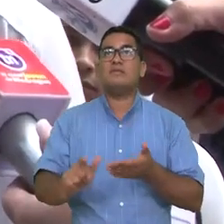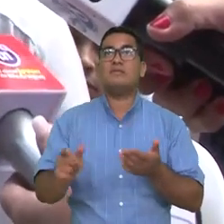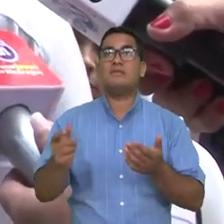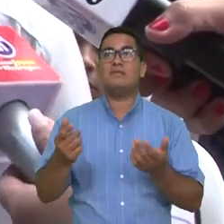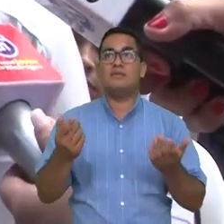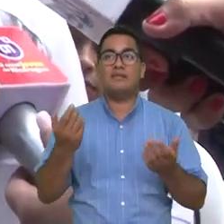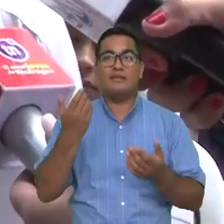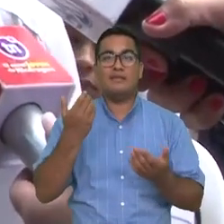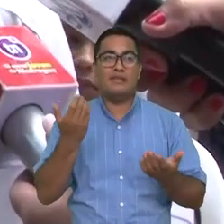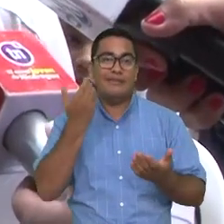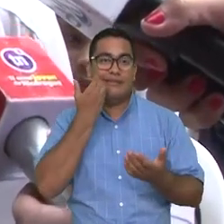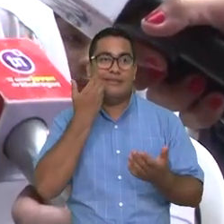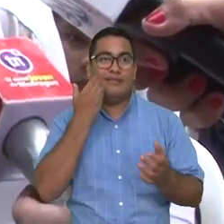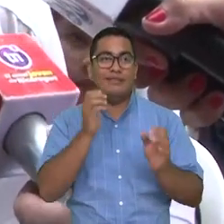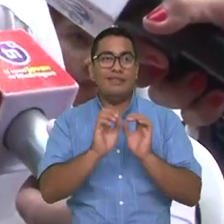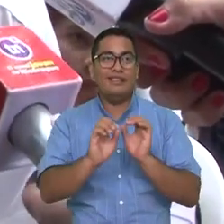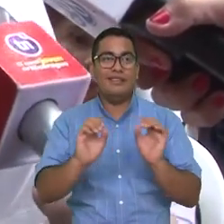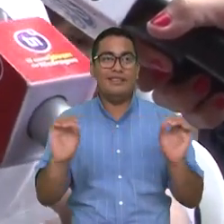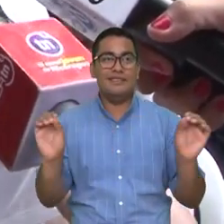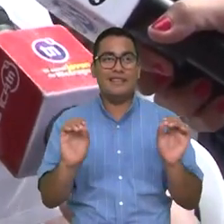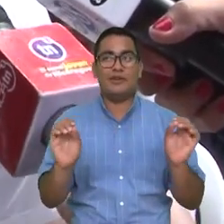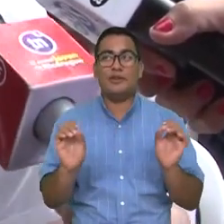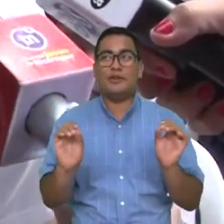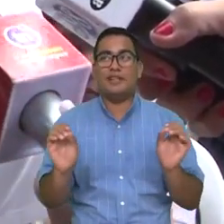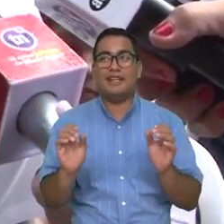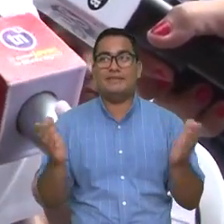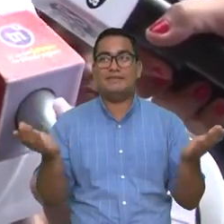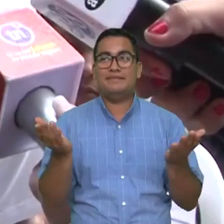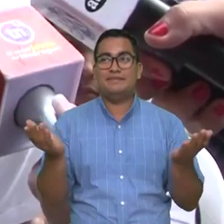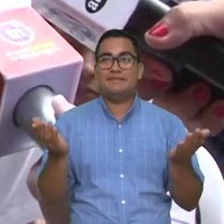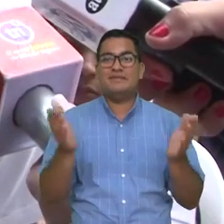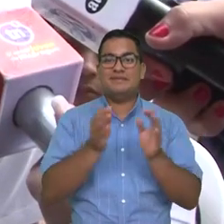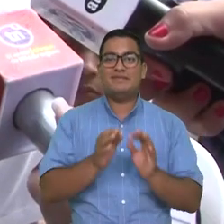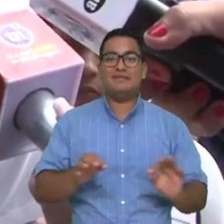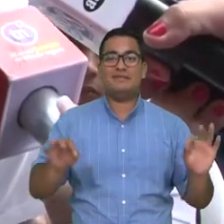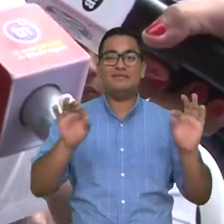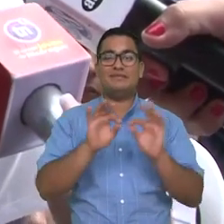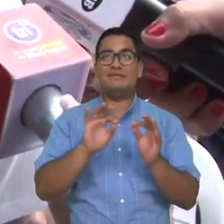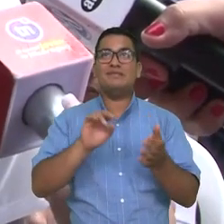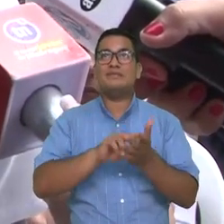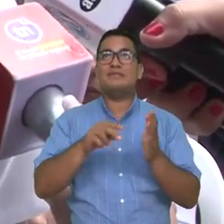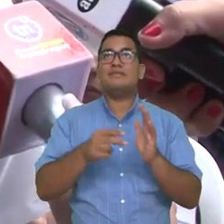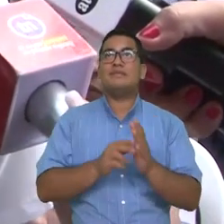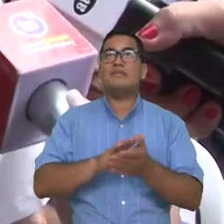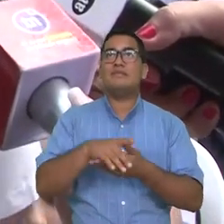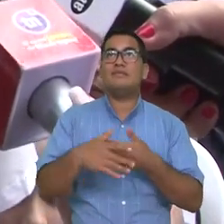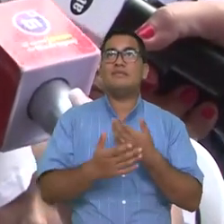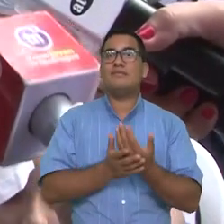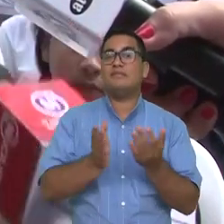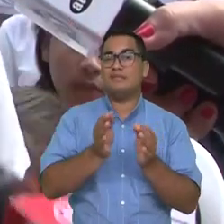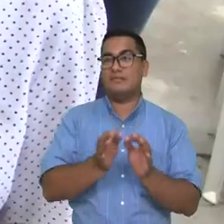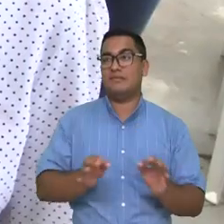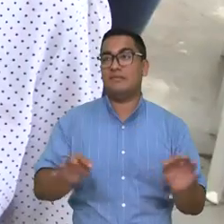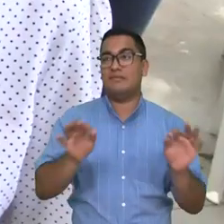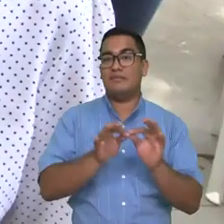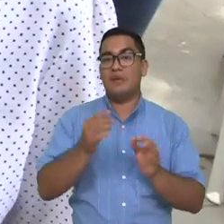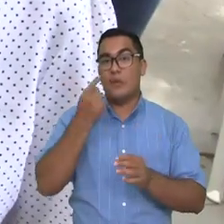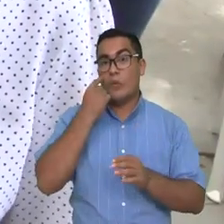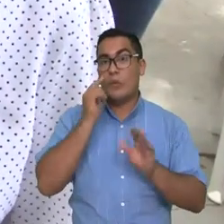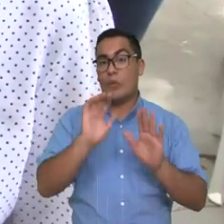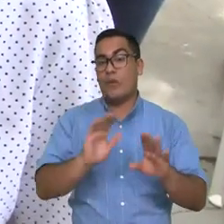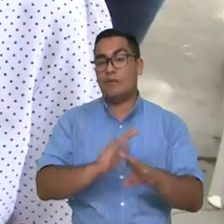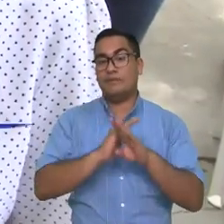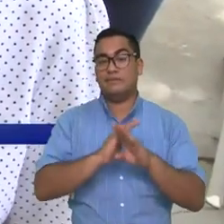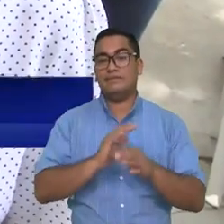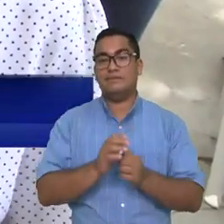resistente hacia este tipo de detergente y se ha demostrado que el lavado de manos es esencial para poderlo prevenir. Eso nos va